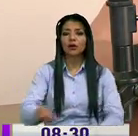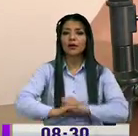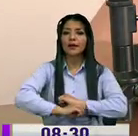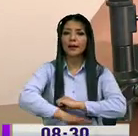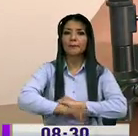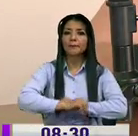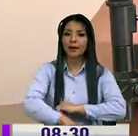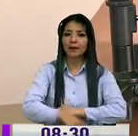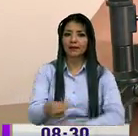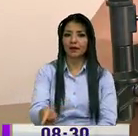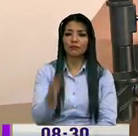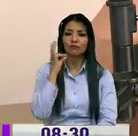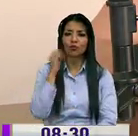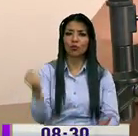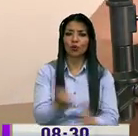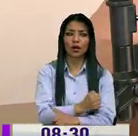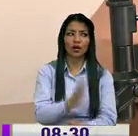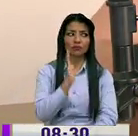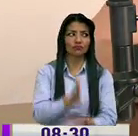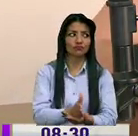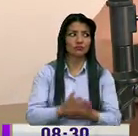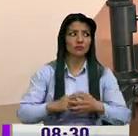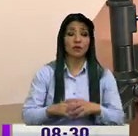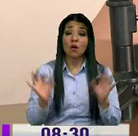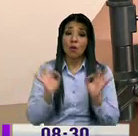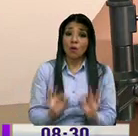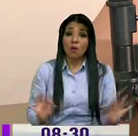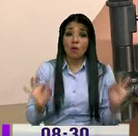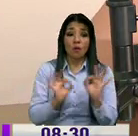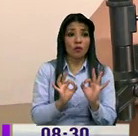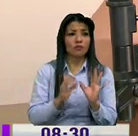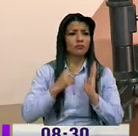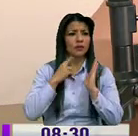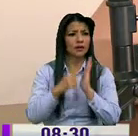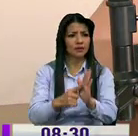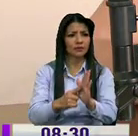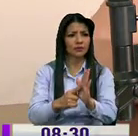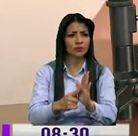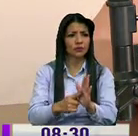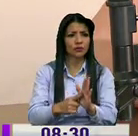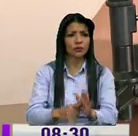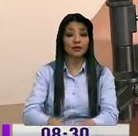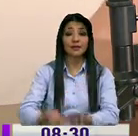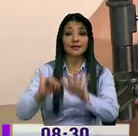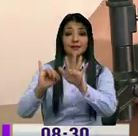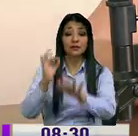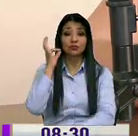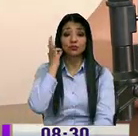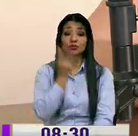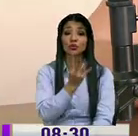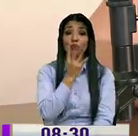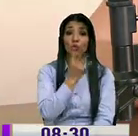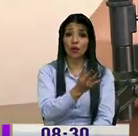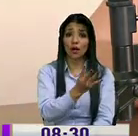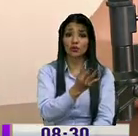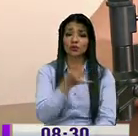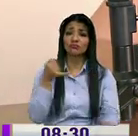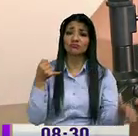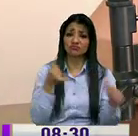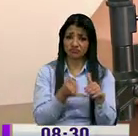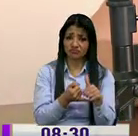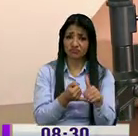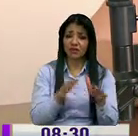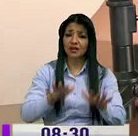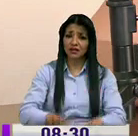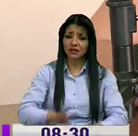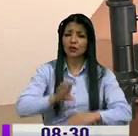la violencia. Vemos cómo las 4 de cada 6 mujeres están siendo violentadas sexualmente